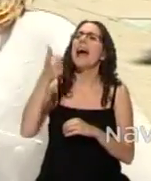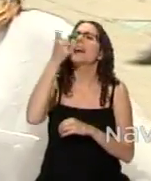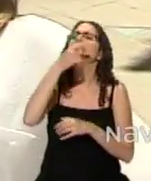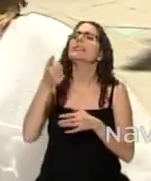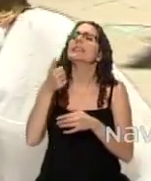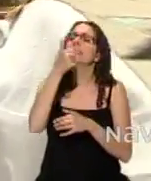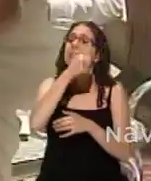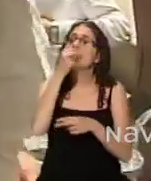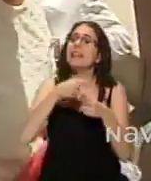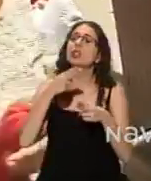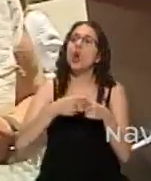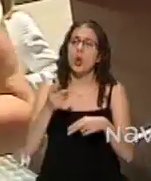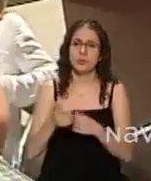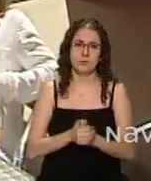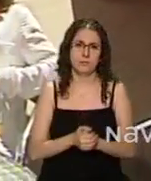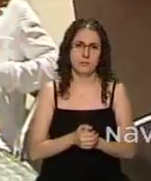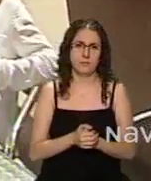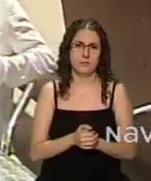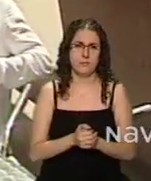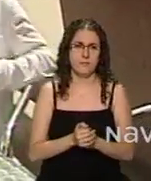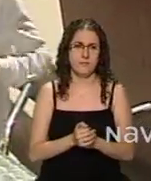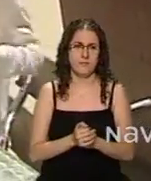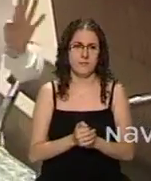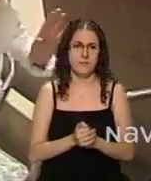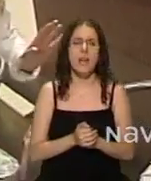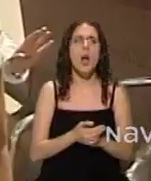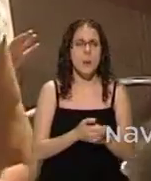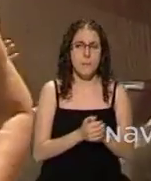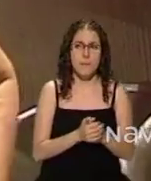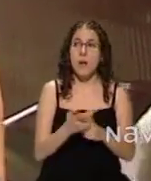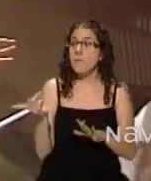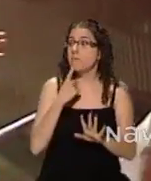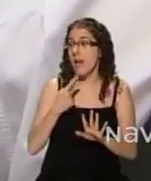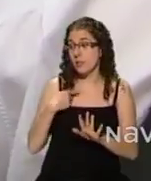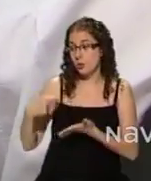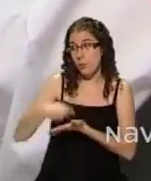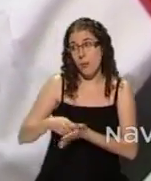tinto. Ha dicho que nos iba a invitar, ¿verdad? Ahora voy. Ha dicho que nos iba a invitar. ¿Y tú?